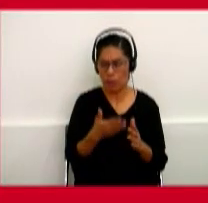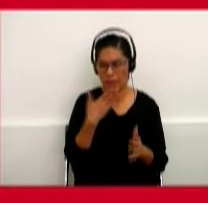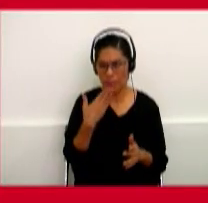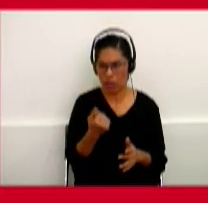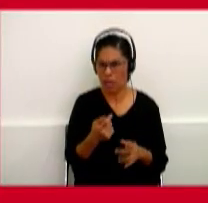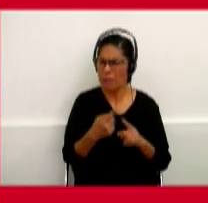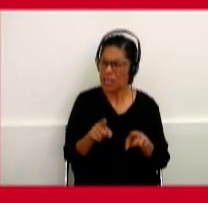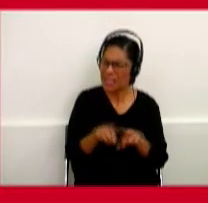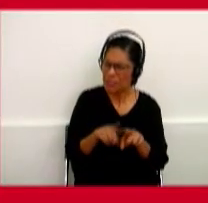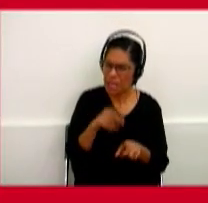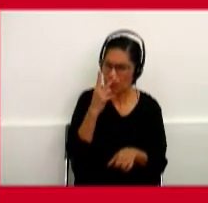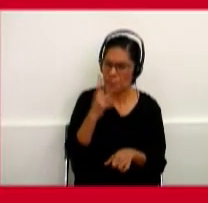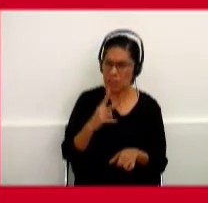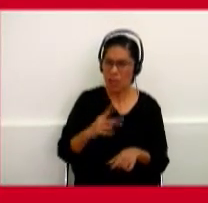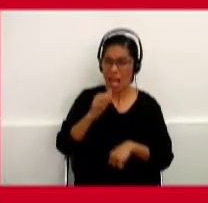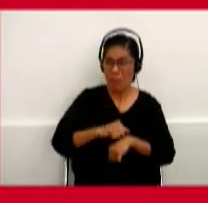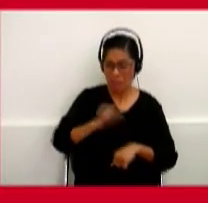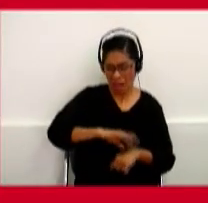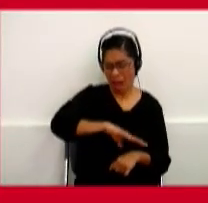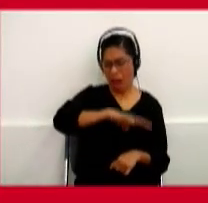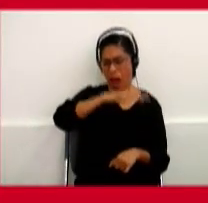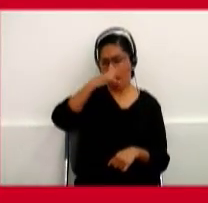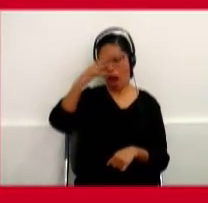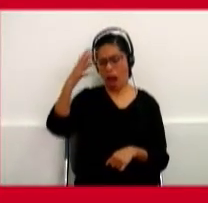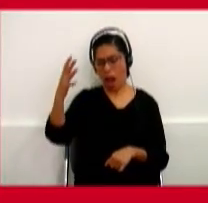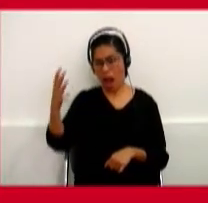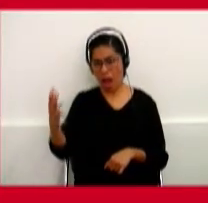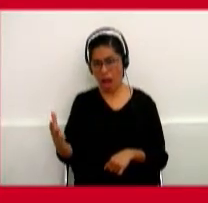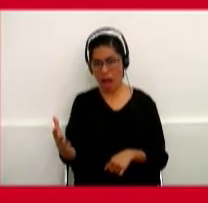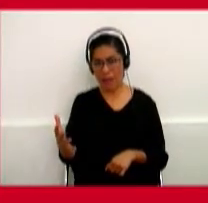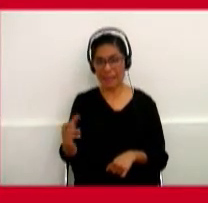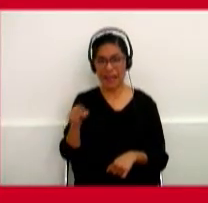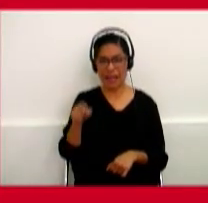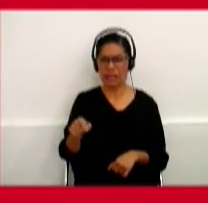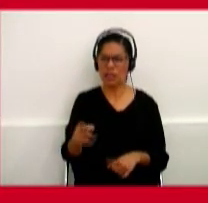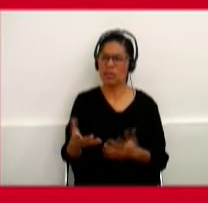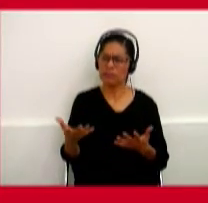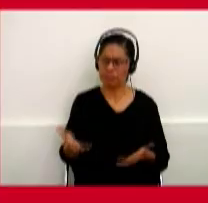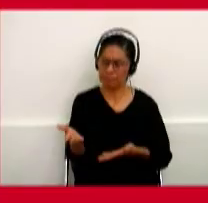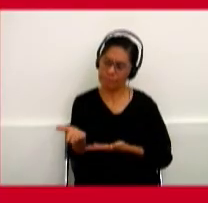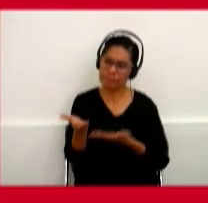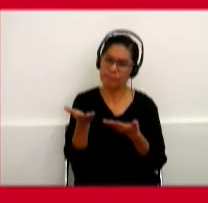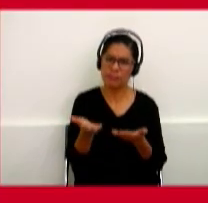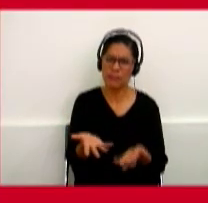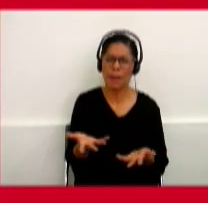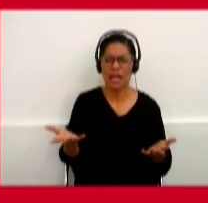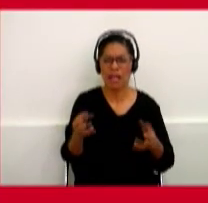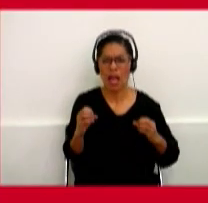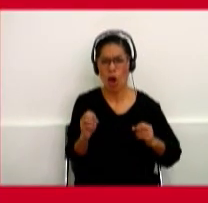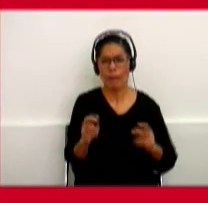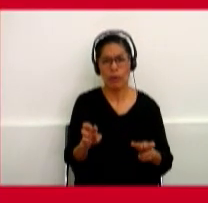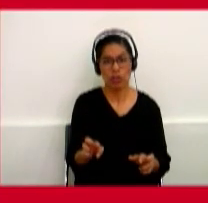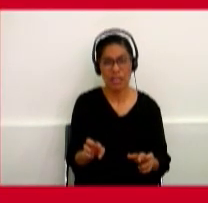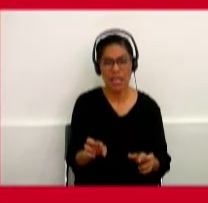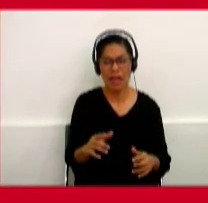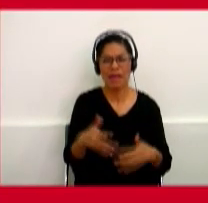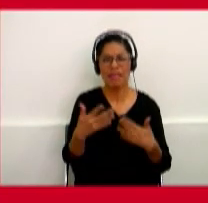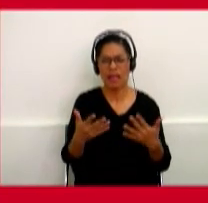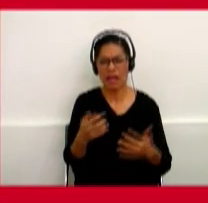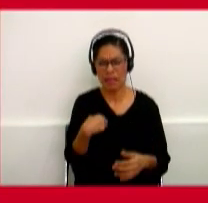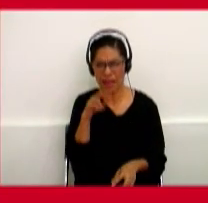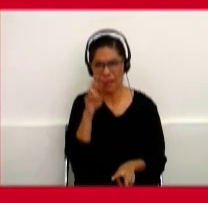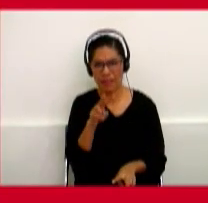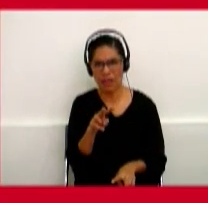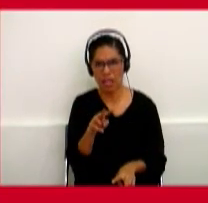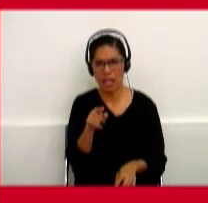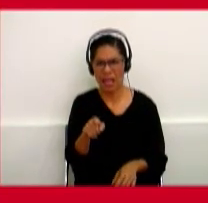en las operaciones, o queremos hacer en las operaciones, es que dar toda oportunidad que se pueda para identificar el potencial de